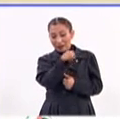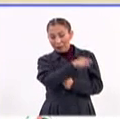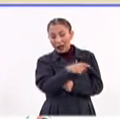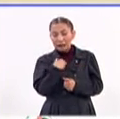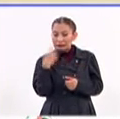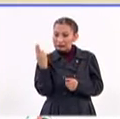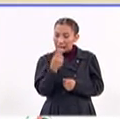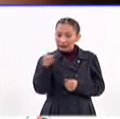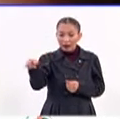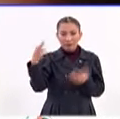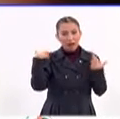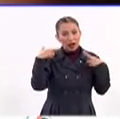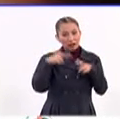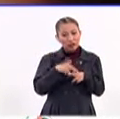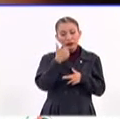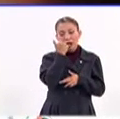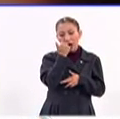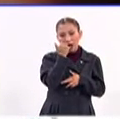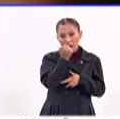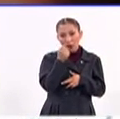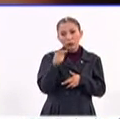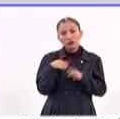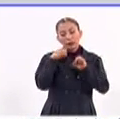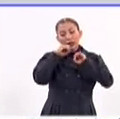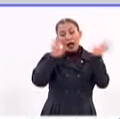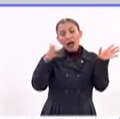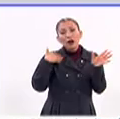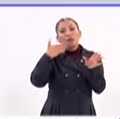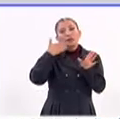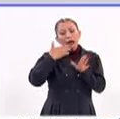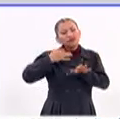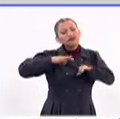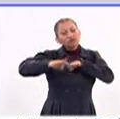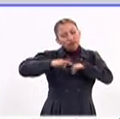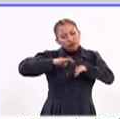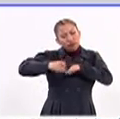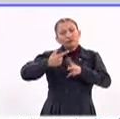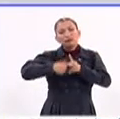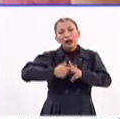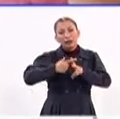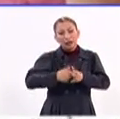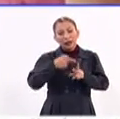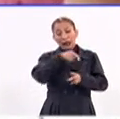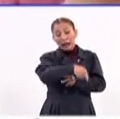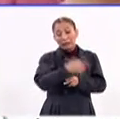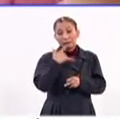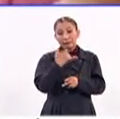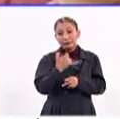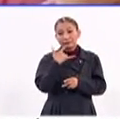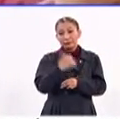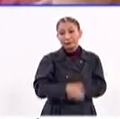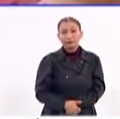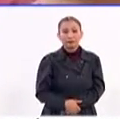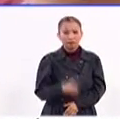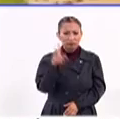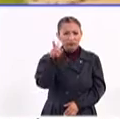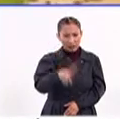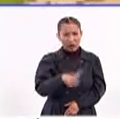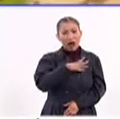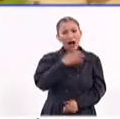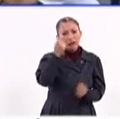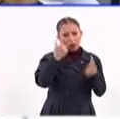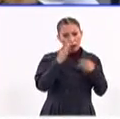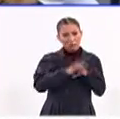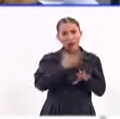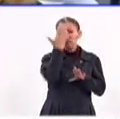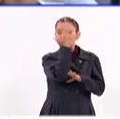es preciso que los profesores y estudiantes tengan claro que el buen desempeño en matemáticas es producto del esfuerzo. Es cierto que hay quienes